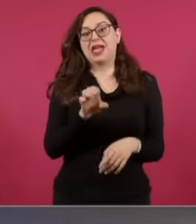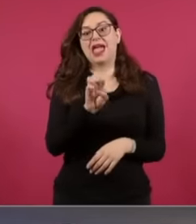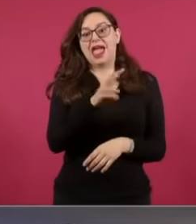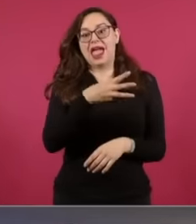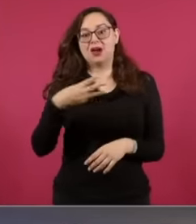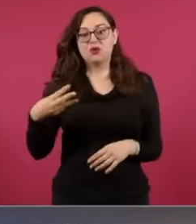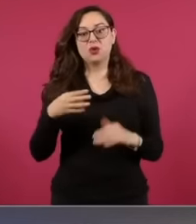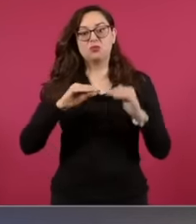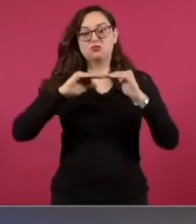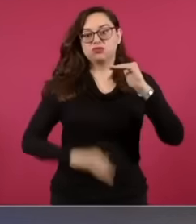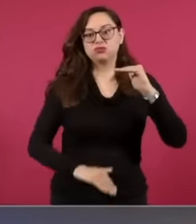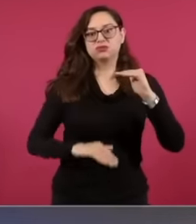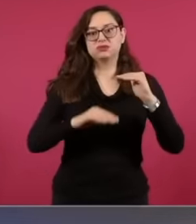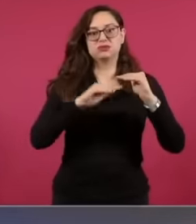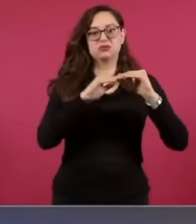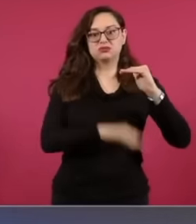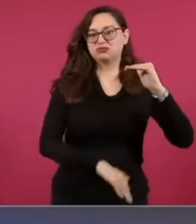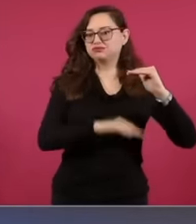y bueno, ya hay unos,